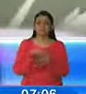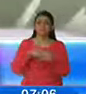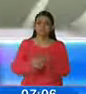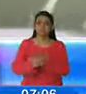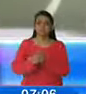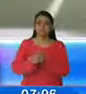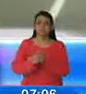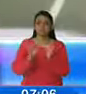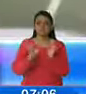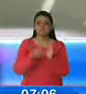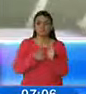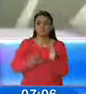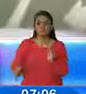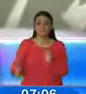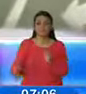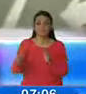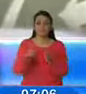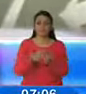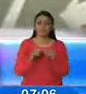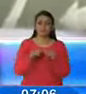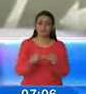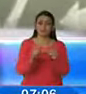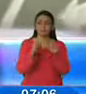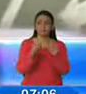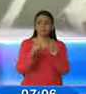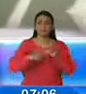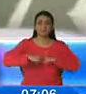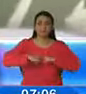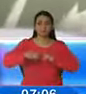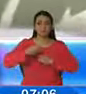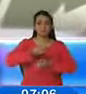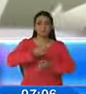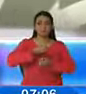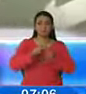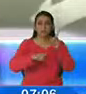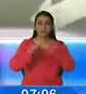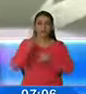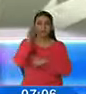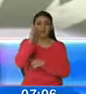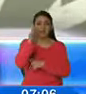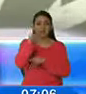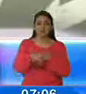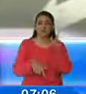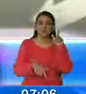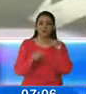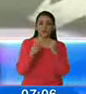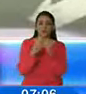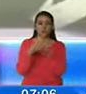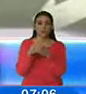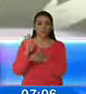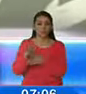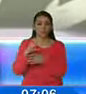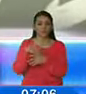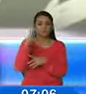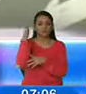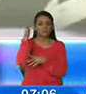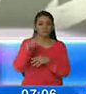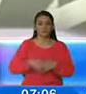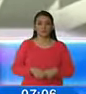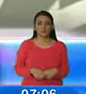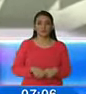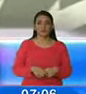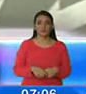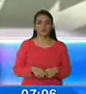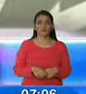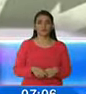este sector. Ahí vemos, continúan efectuando declaraciones de algunos dirigentes de la Alianza Suma Creo.